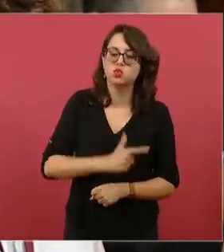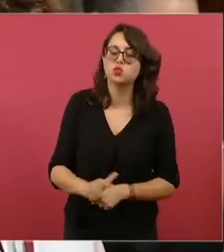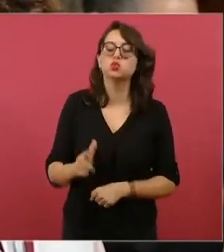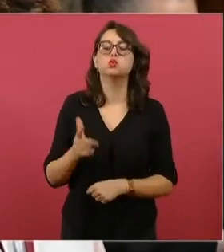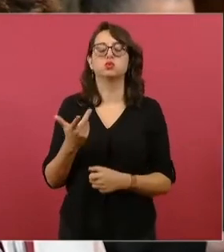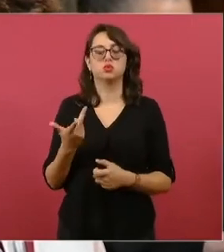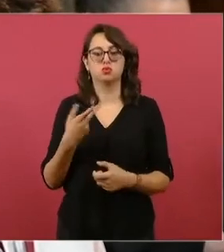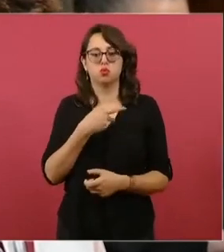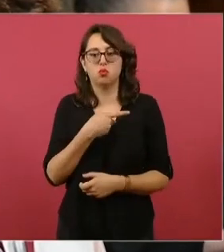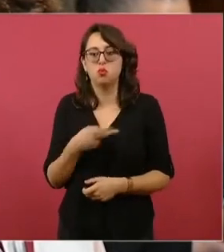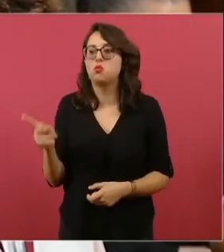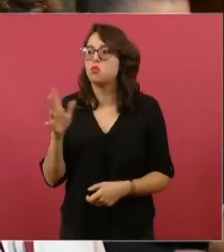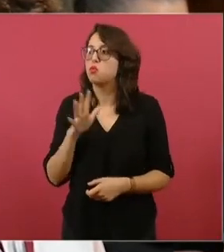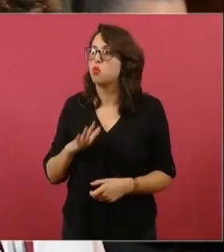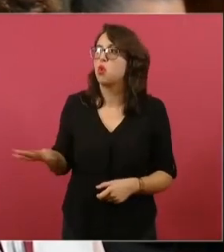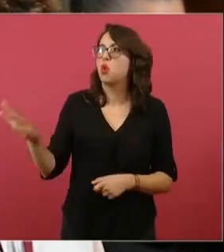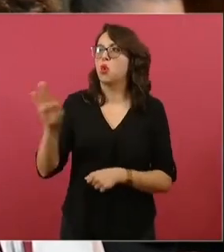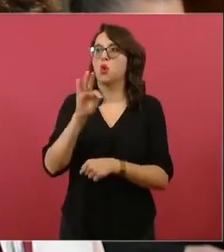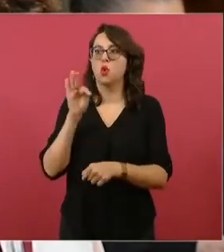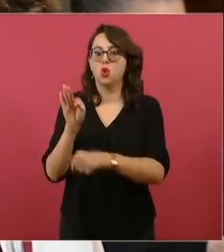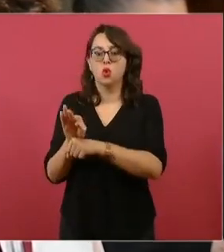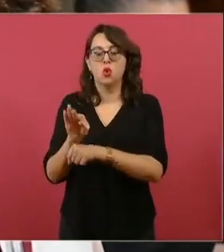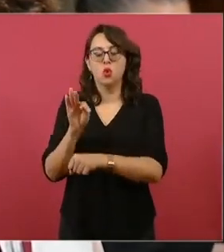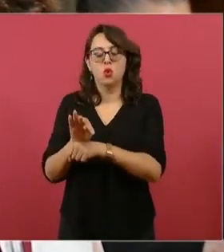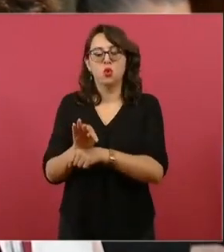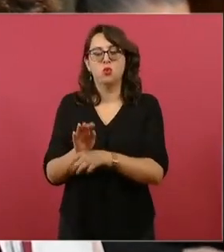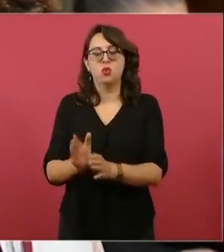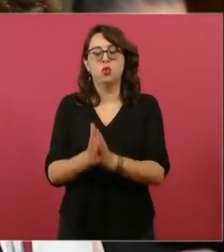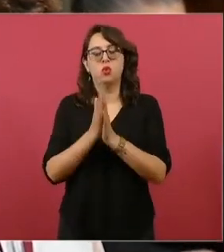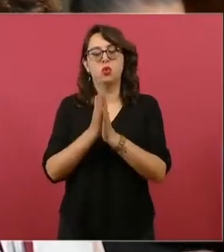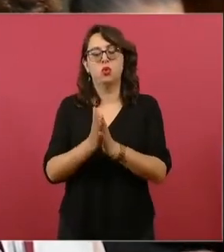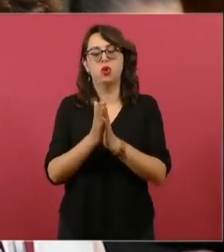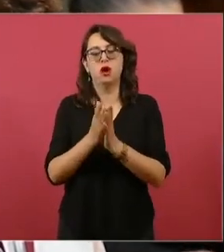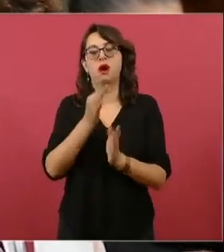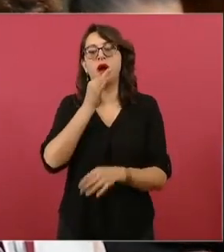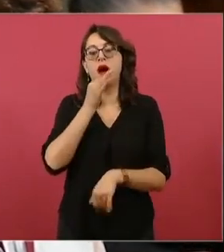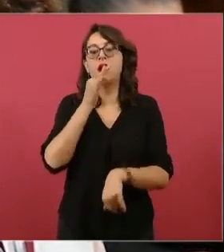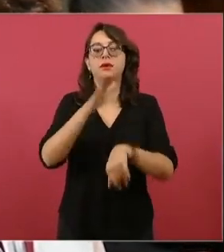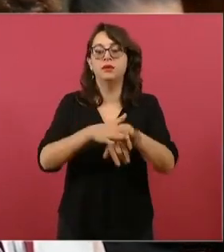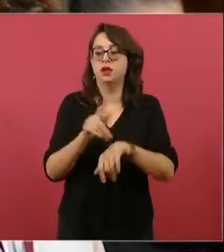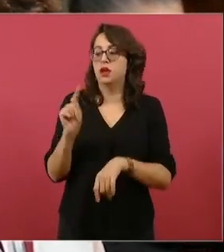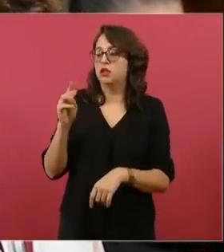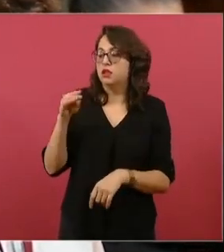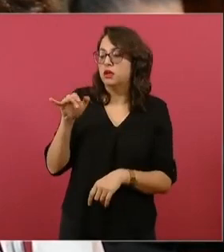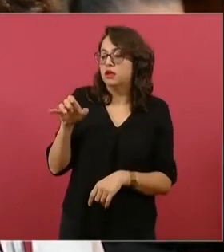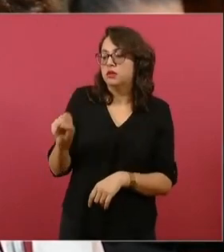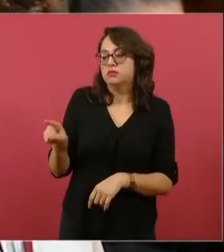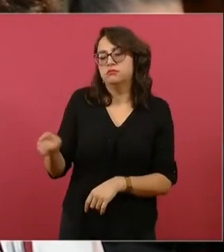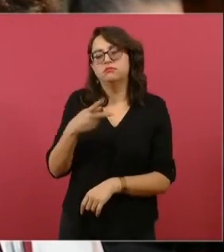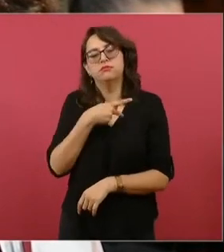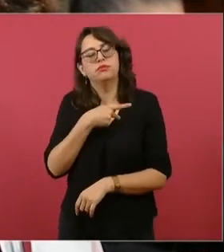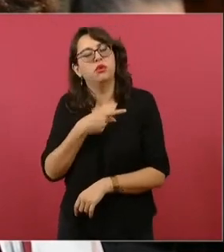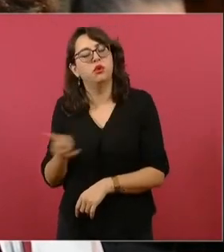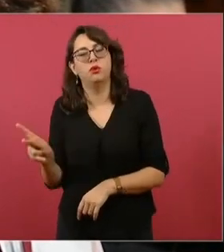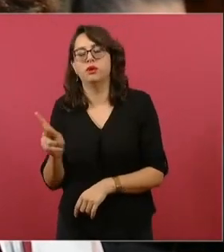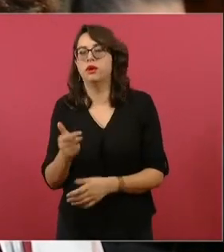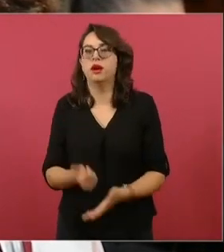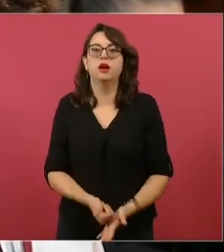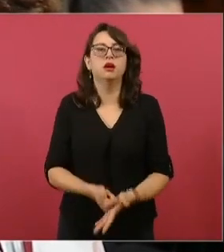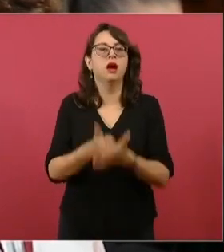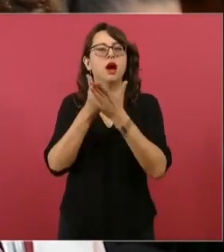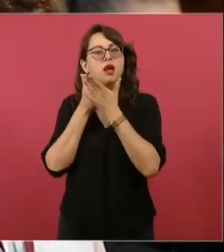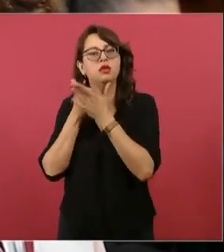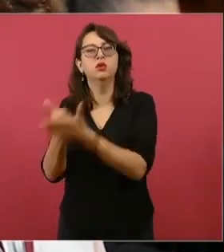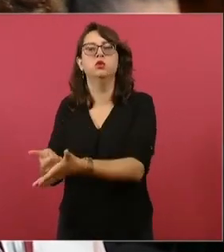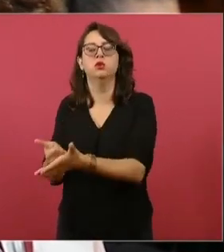favor de los pobres, Decirle que Tomás es uno de ellos. Por favor, ayúdenos, no